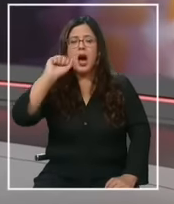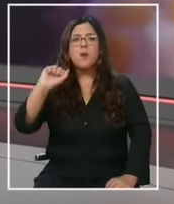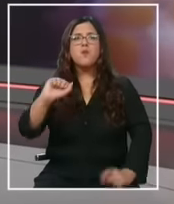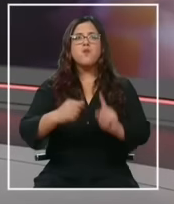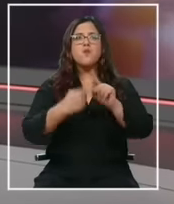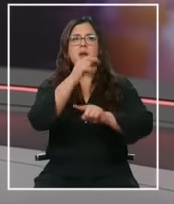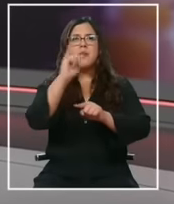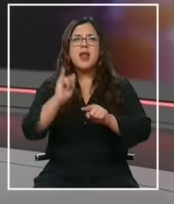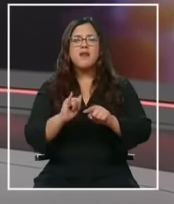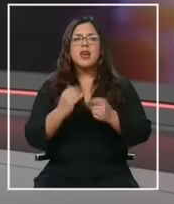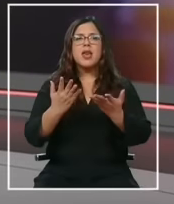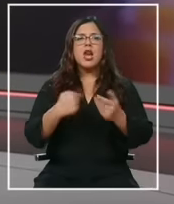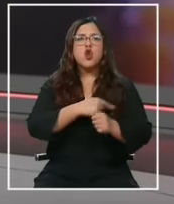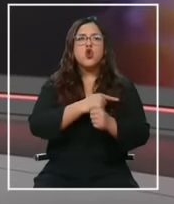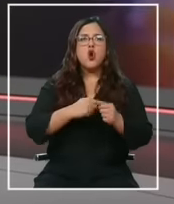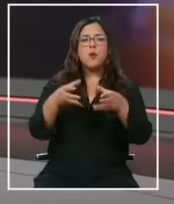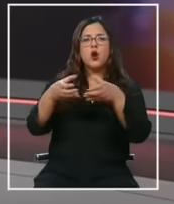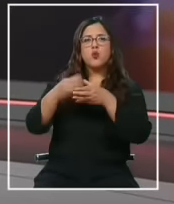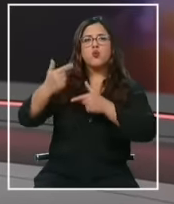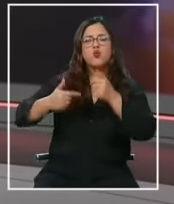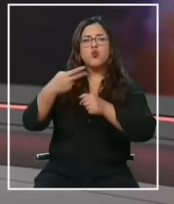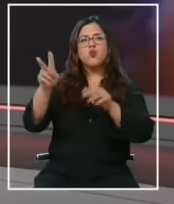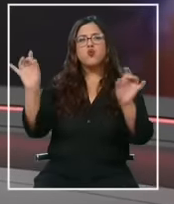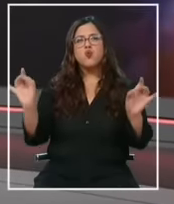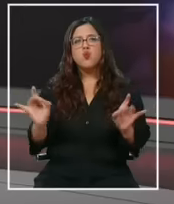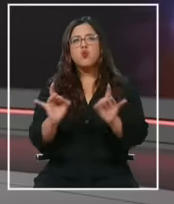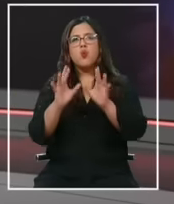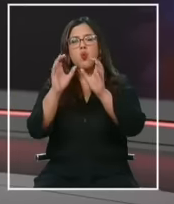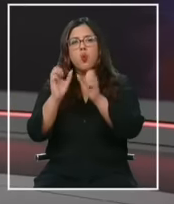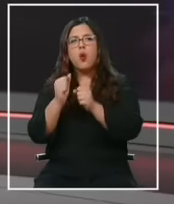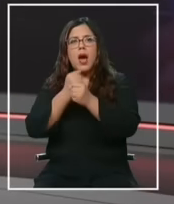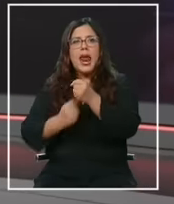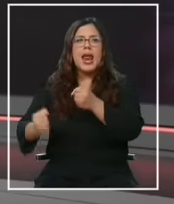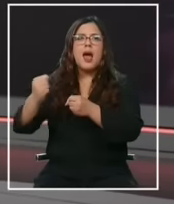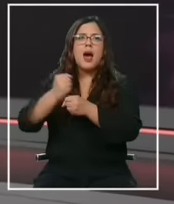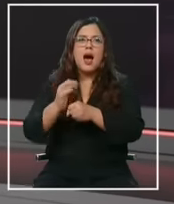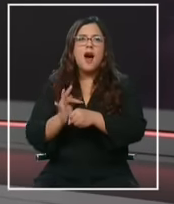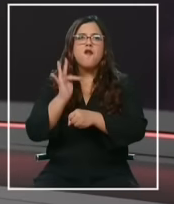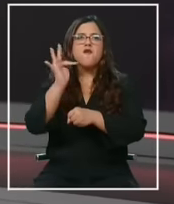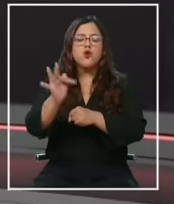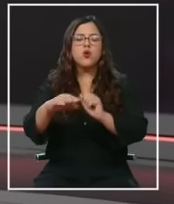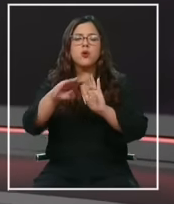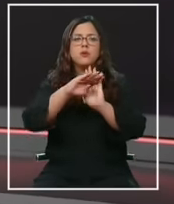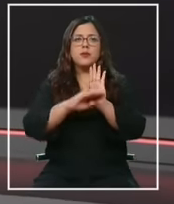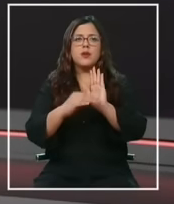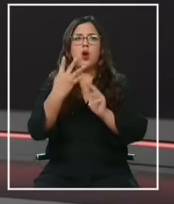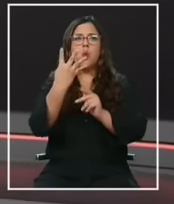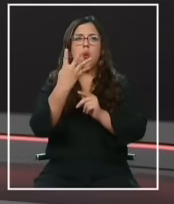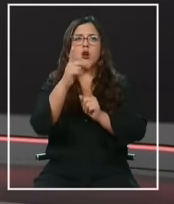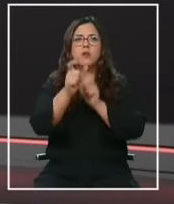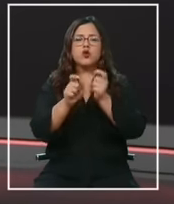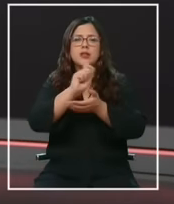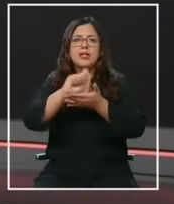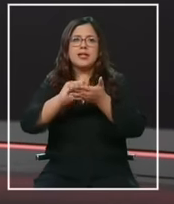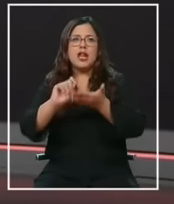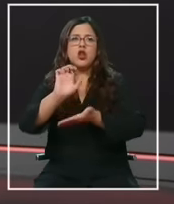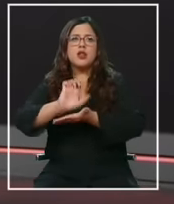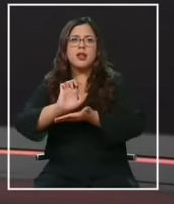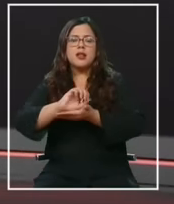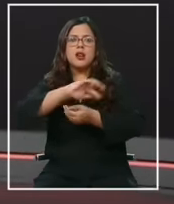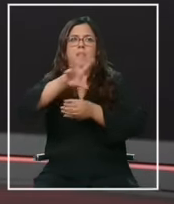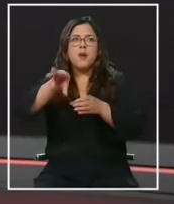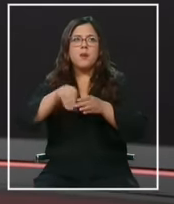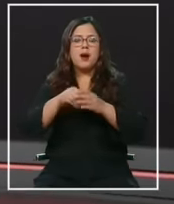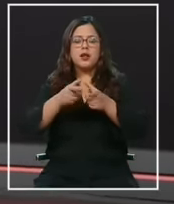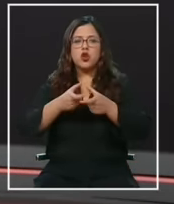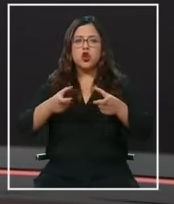vez mencionó nombres de su sector que podrían sucederlo. Bueno, en la lista figuran 4 secretarios de Estado pertenecientes a